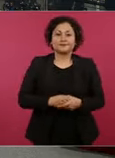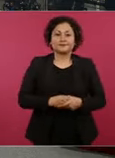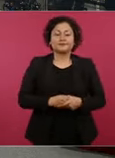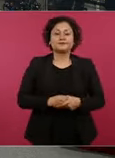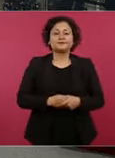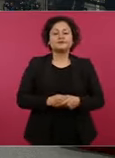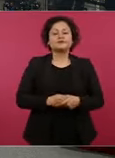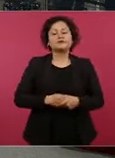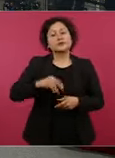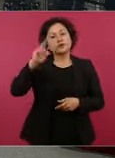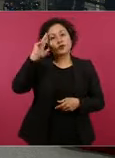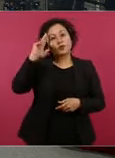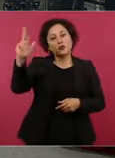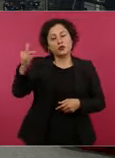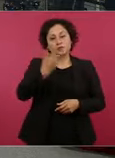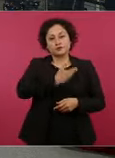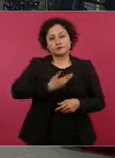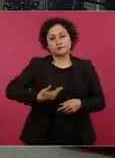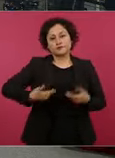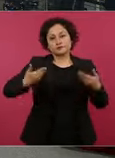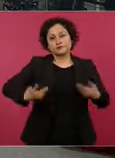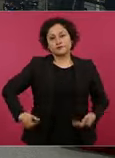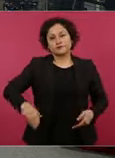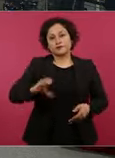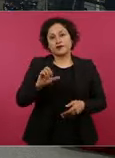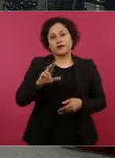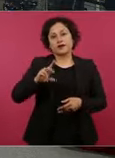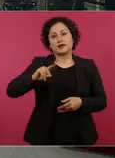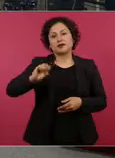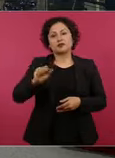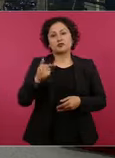¿Qué tal, presidente? Carlos Guzmán, de Cuatro Media Telecomunicaciones,